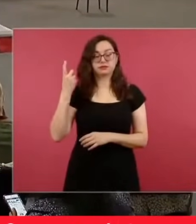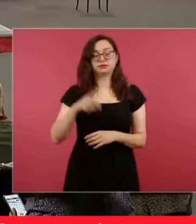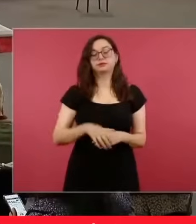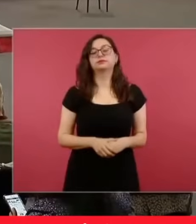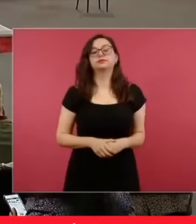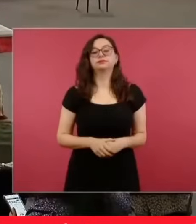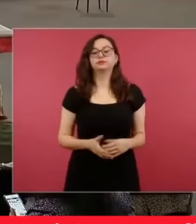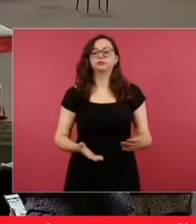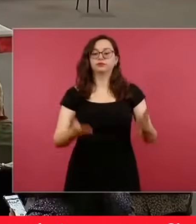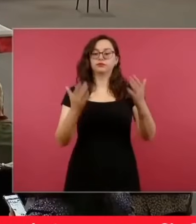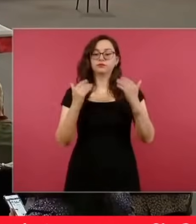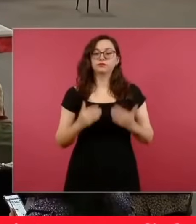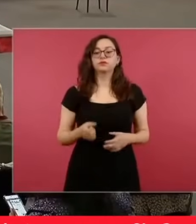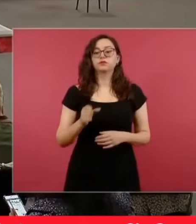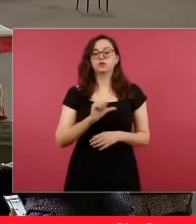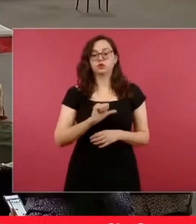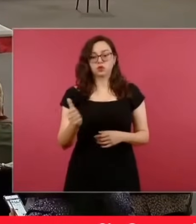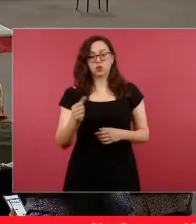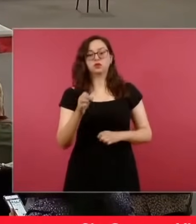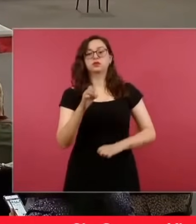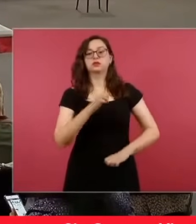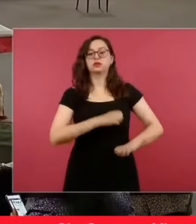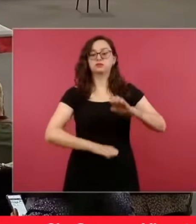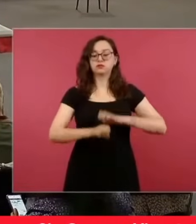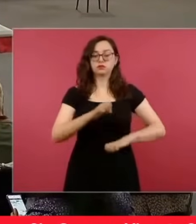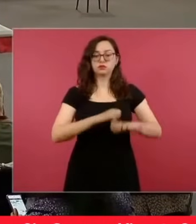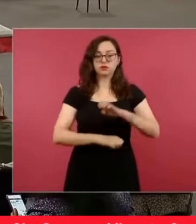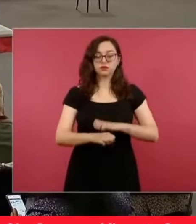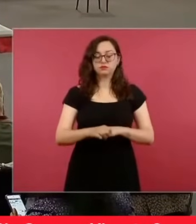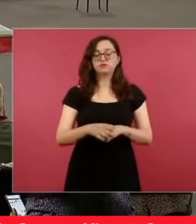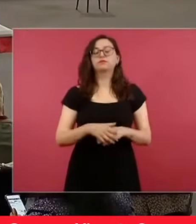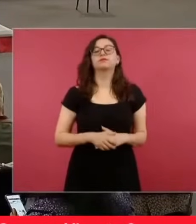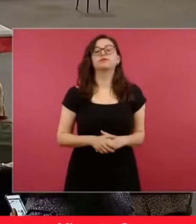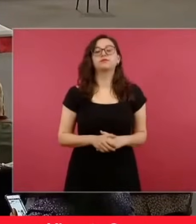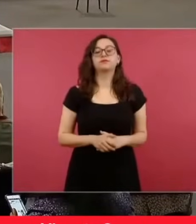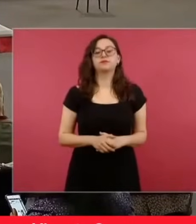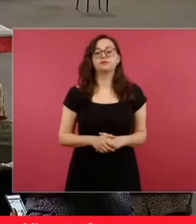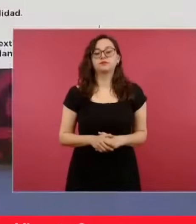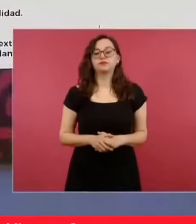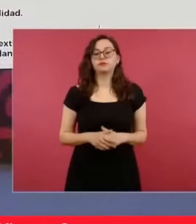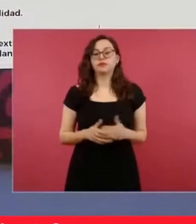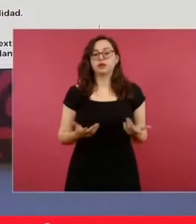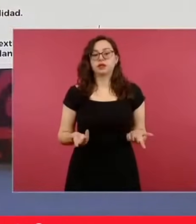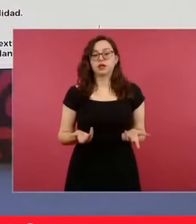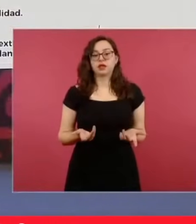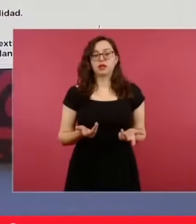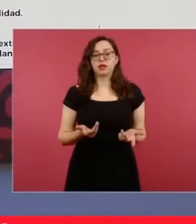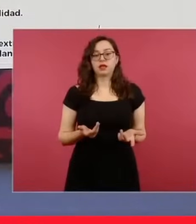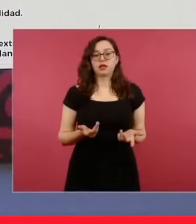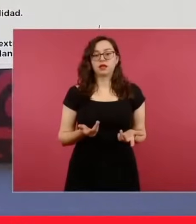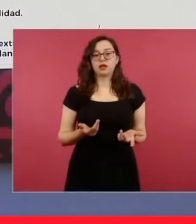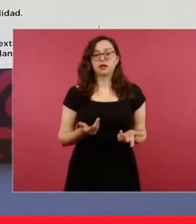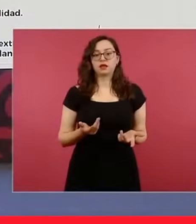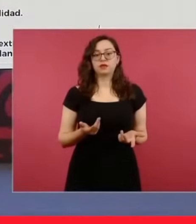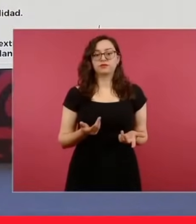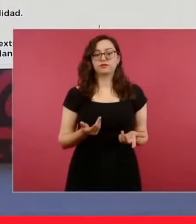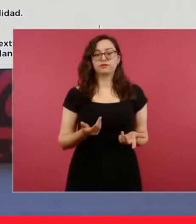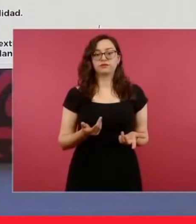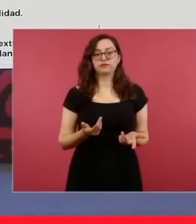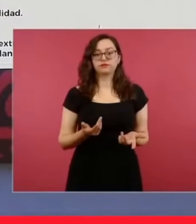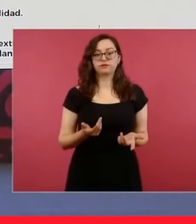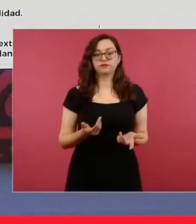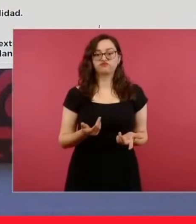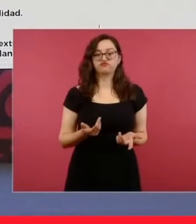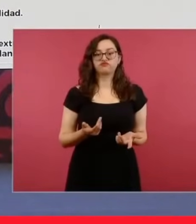Trafigura es una empresa internacional muy importante y en el año 2015 Pemex y